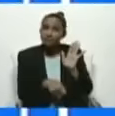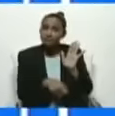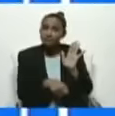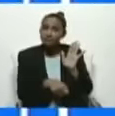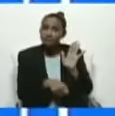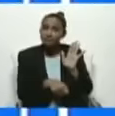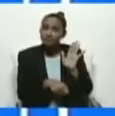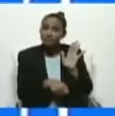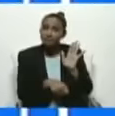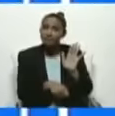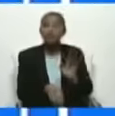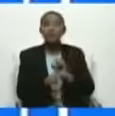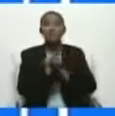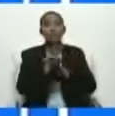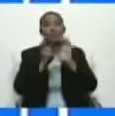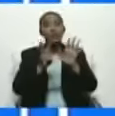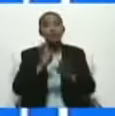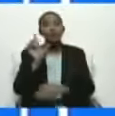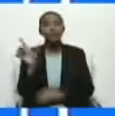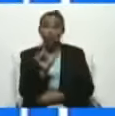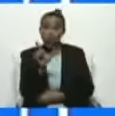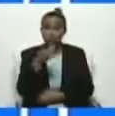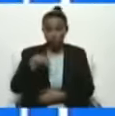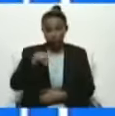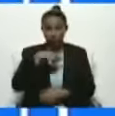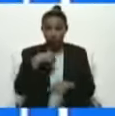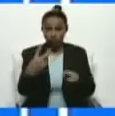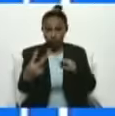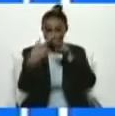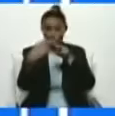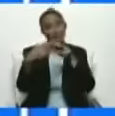Y el 28 de julio en la noche hablamos.